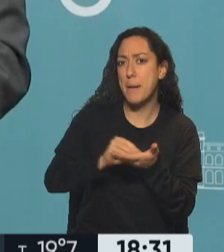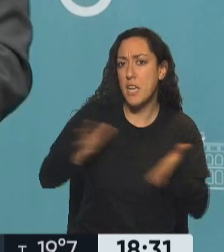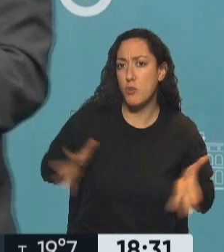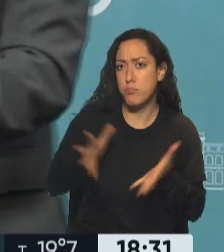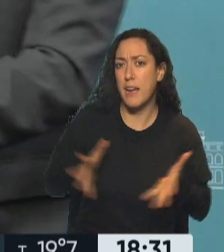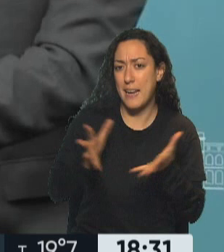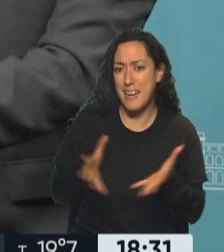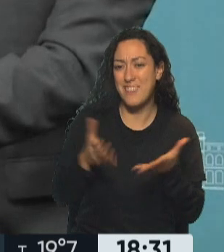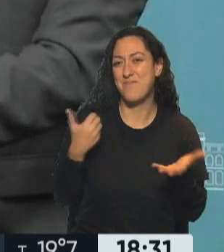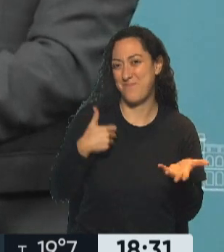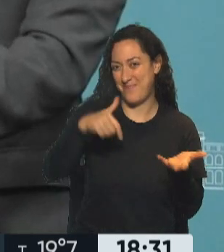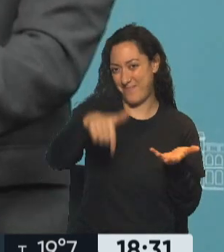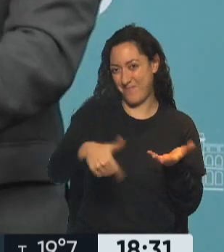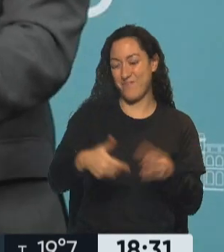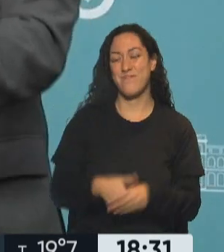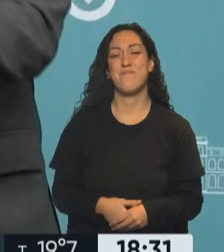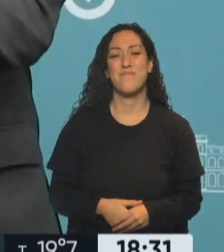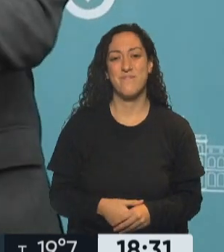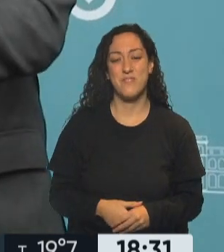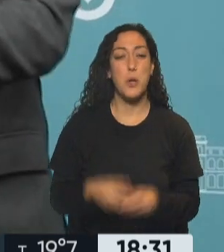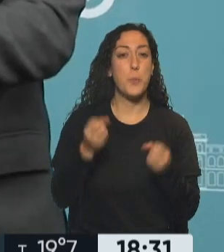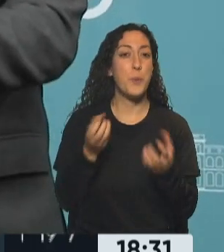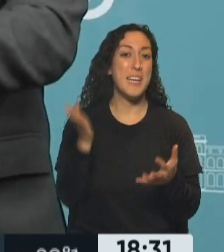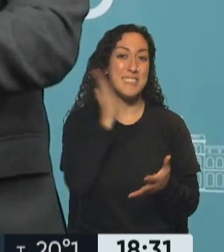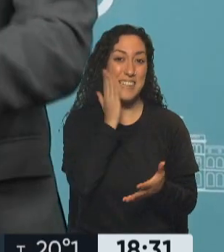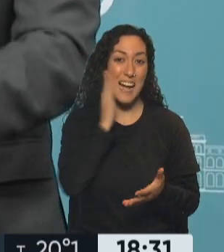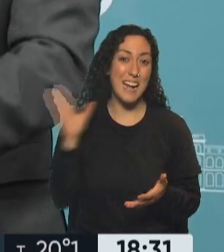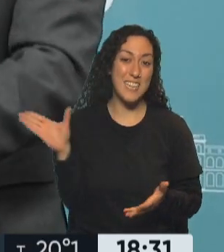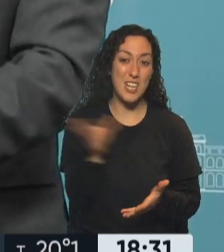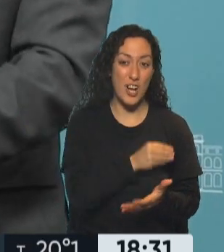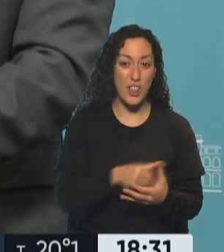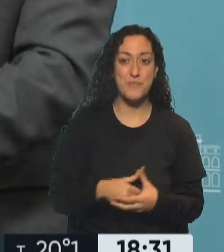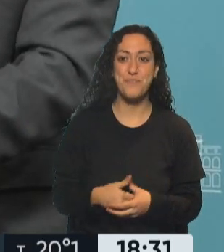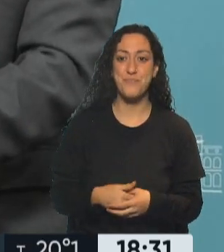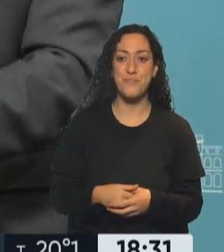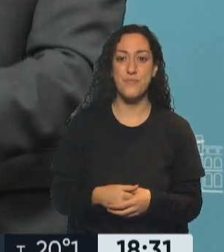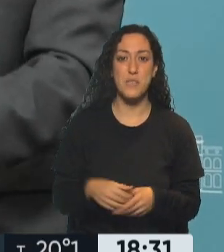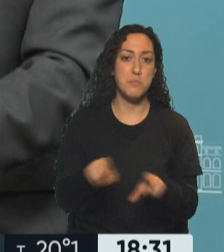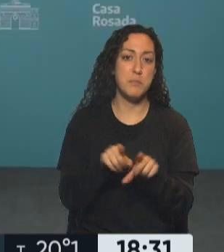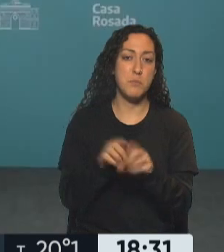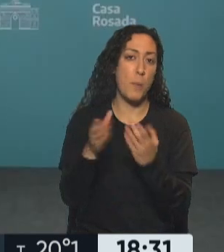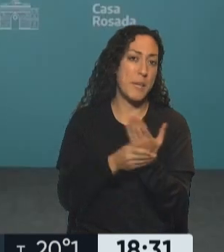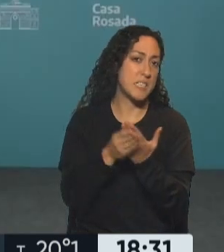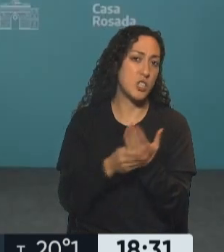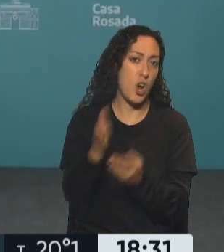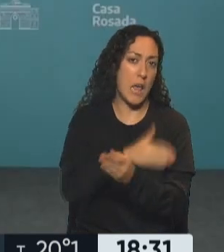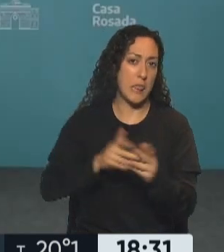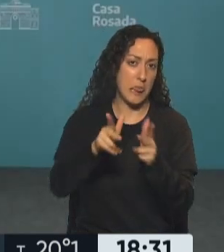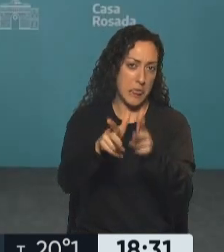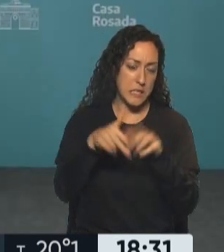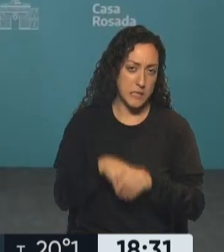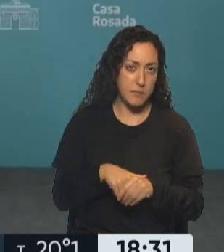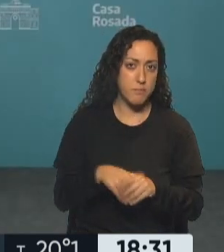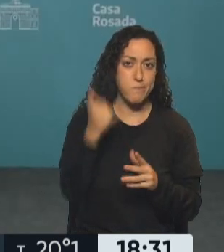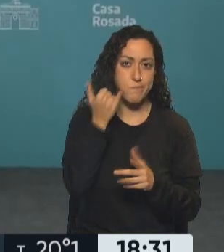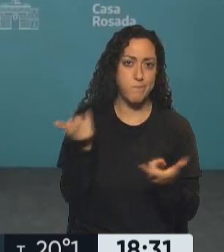Argentina. Gobernador. Bueno, muy buenas tardes a todas y a todos. Lo acaba de decir el ministro. Culminamos